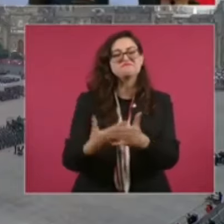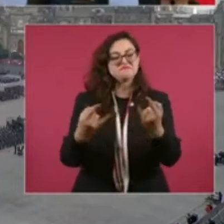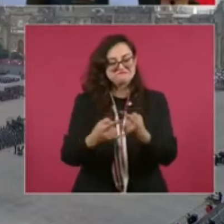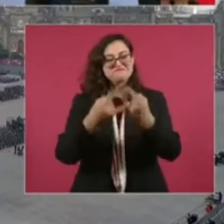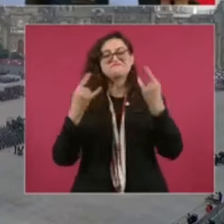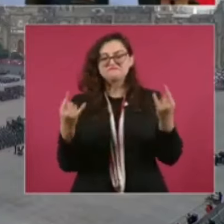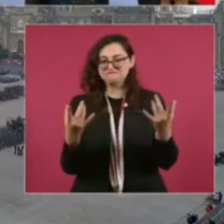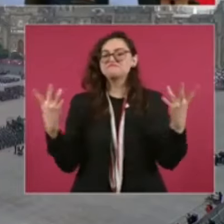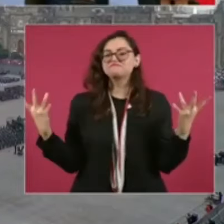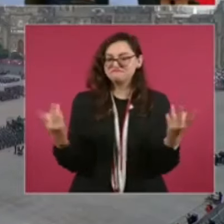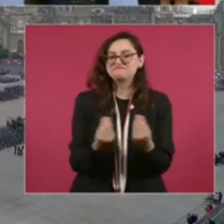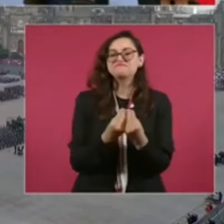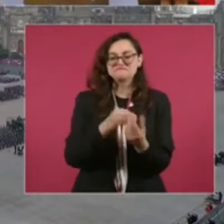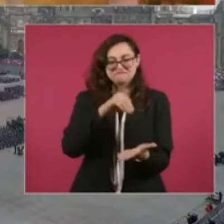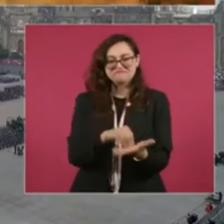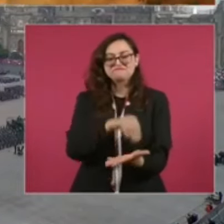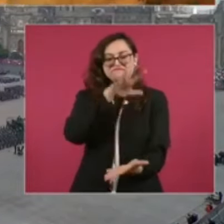juntos.